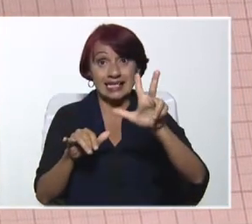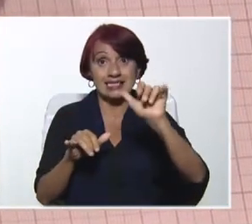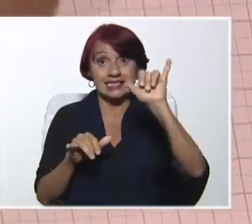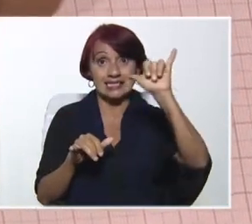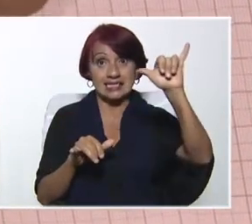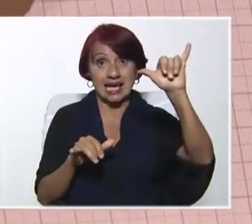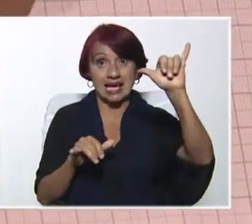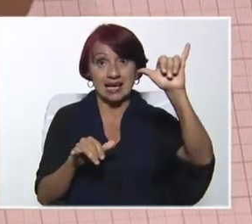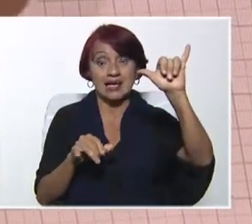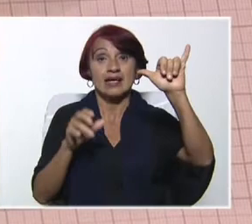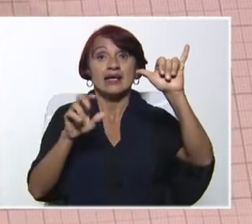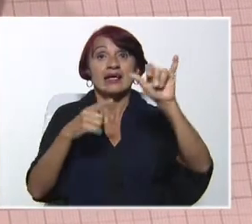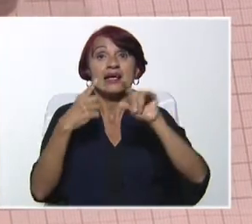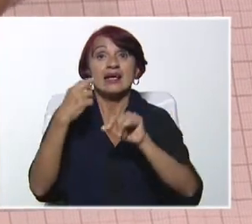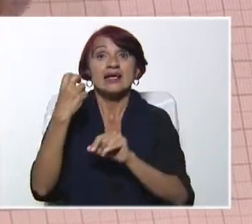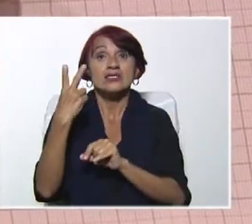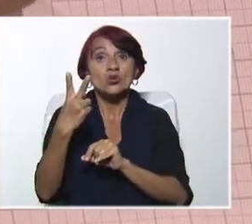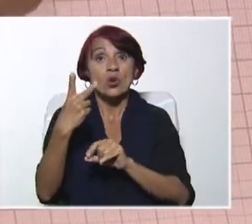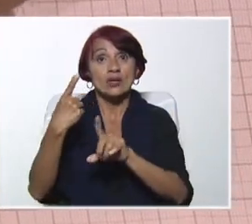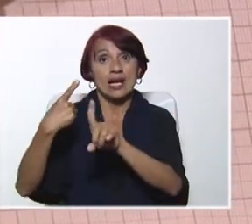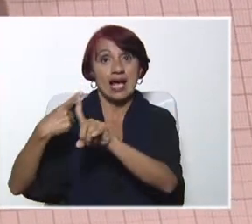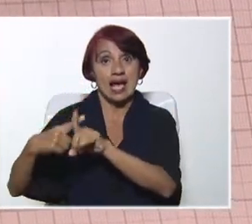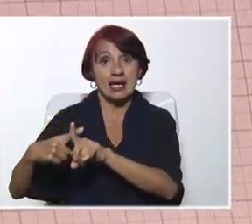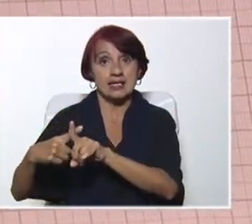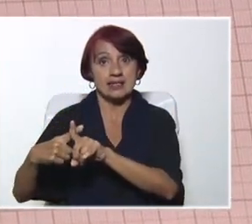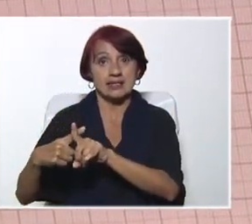Y lo ubicamos.